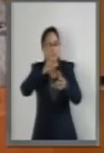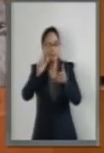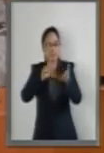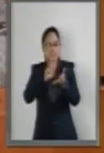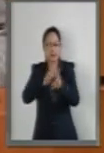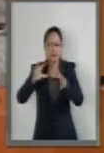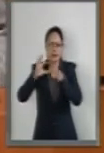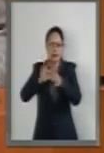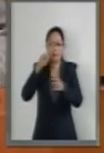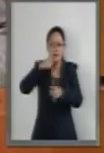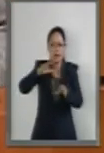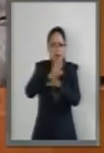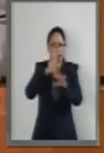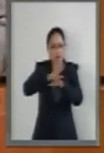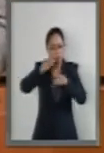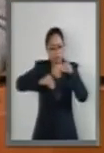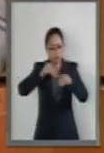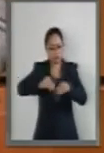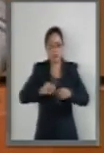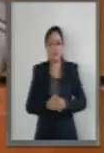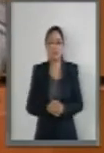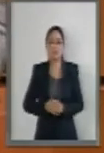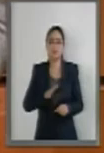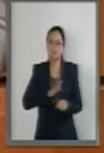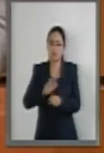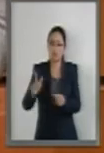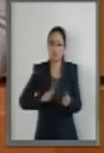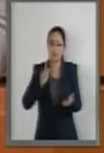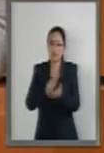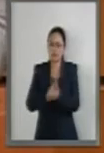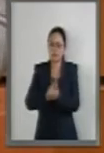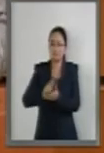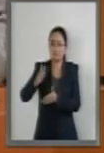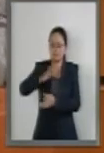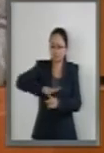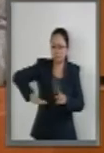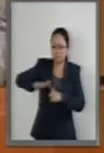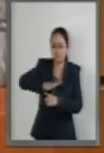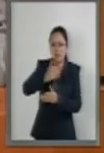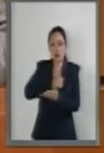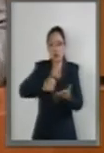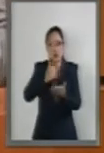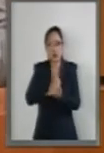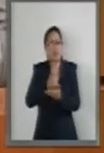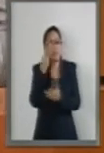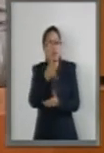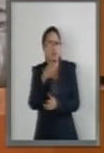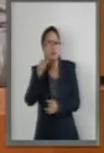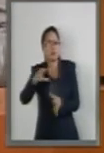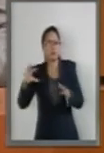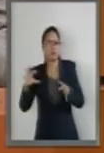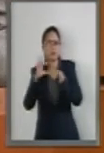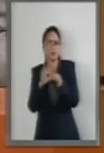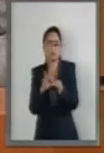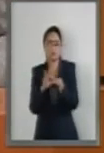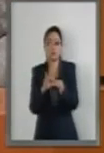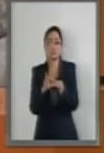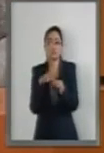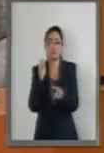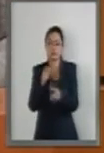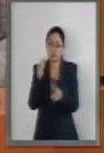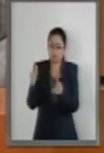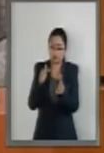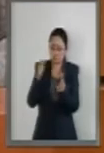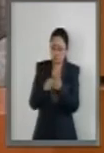llamado estructurales. Se trata de la reforma urbana. Una reforma que toca el territorio donde se